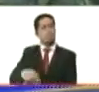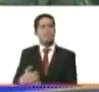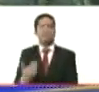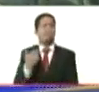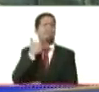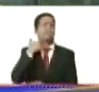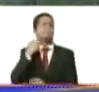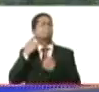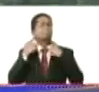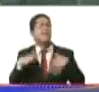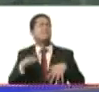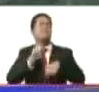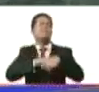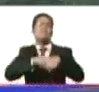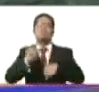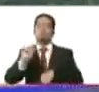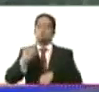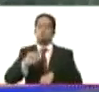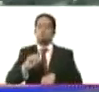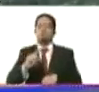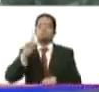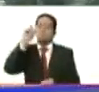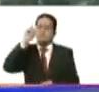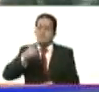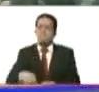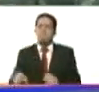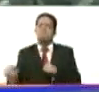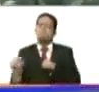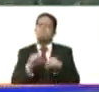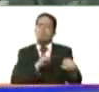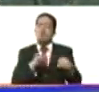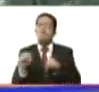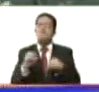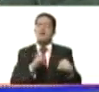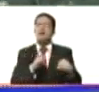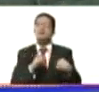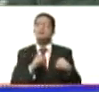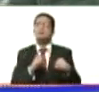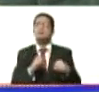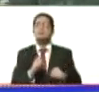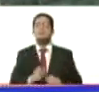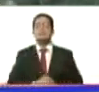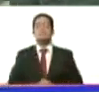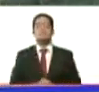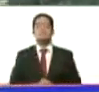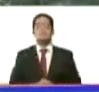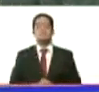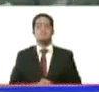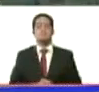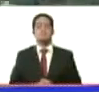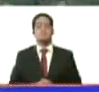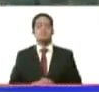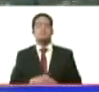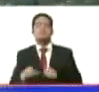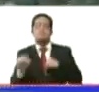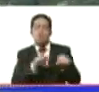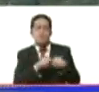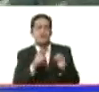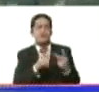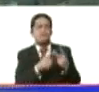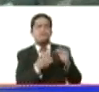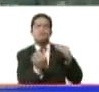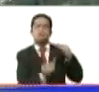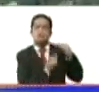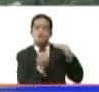día. Es tiempo de avanzar a nivel institucional, a nivel político, a